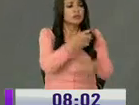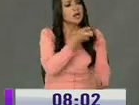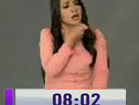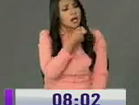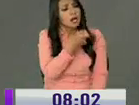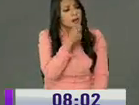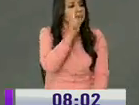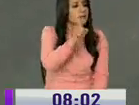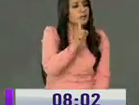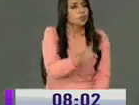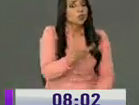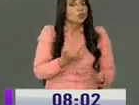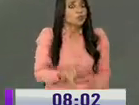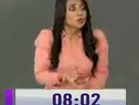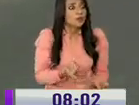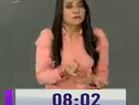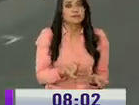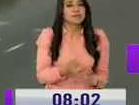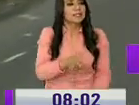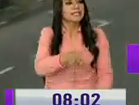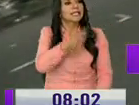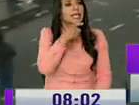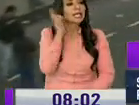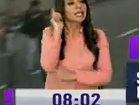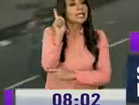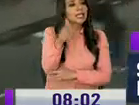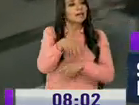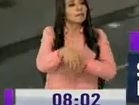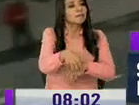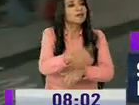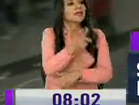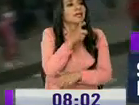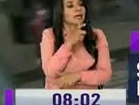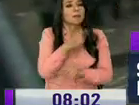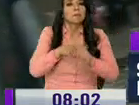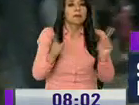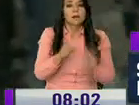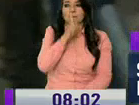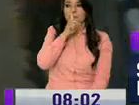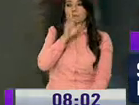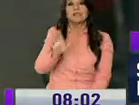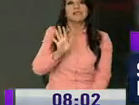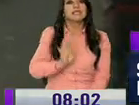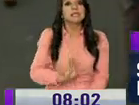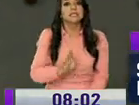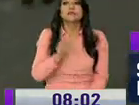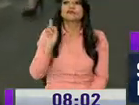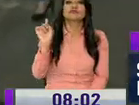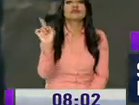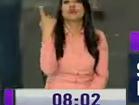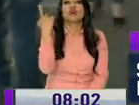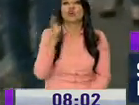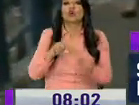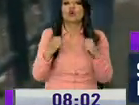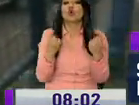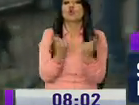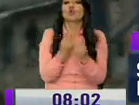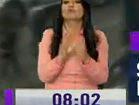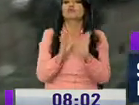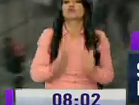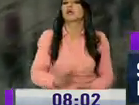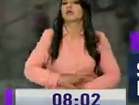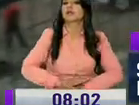para preguntarles quién está liderando esta manifestación. Sin embargo, nos han dicho que es solo un movimiento